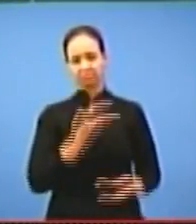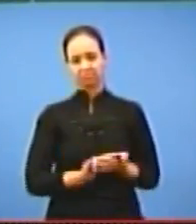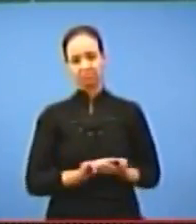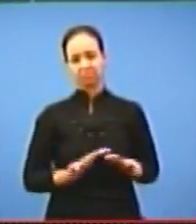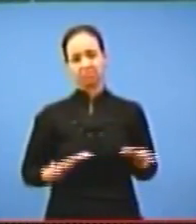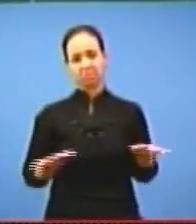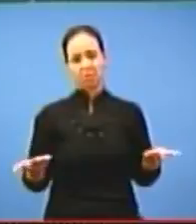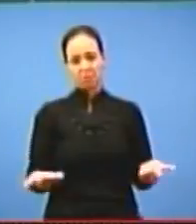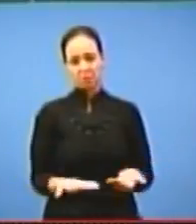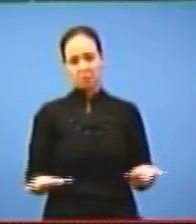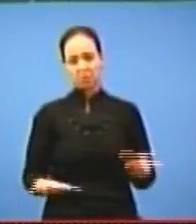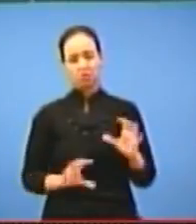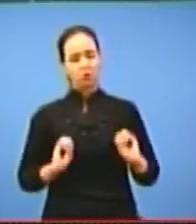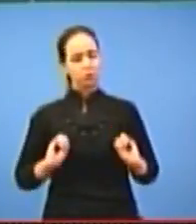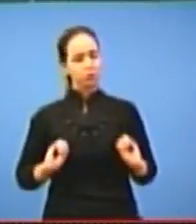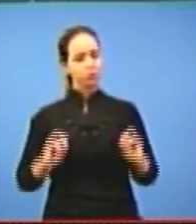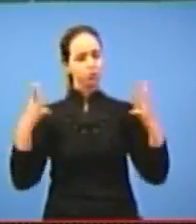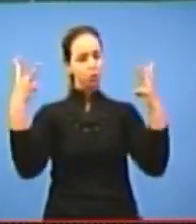Hay un evangelio material.